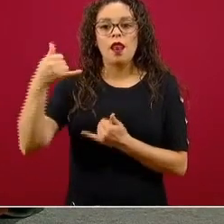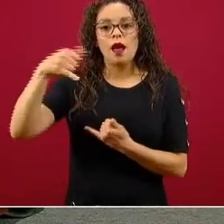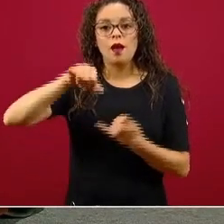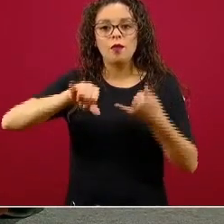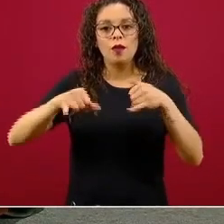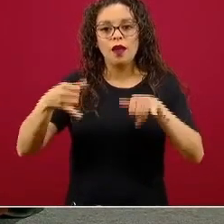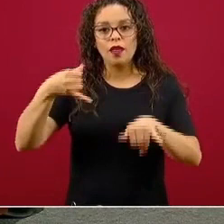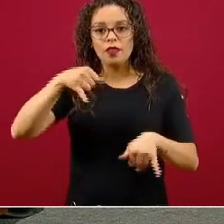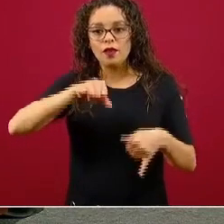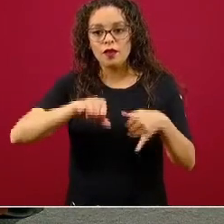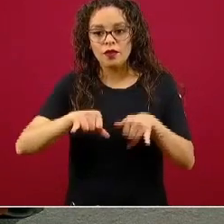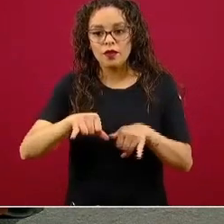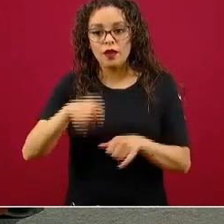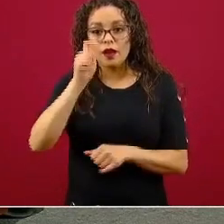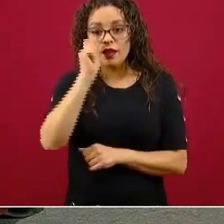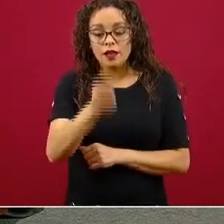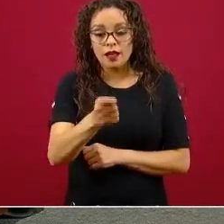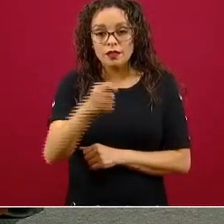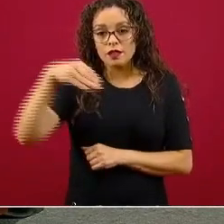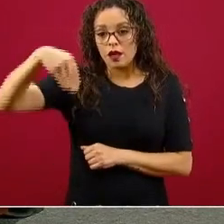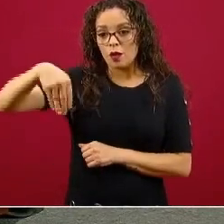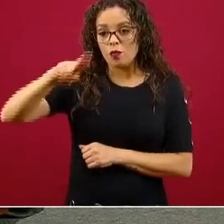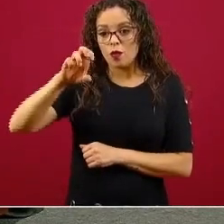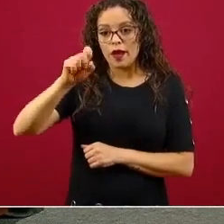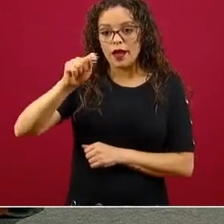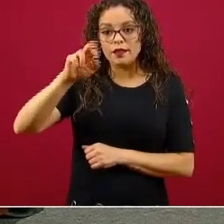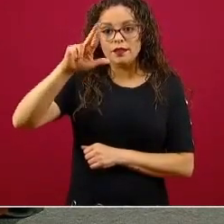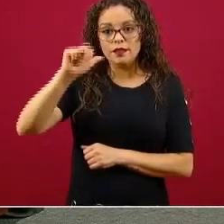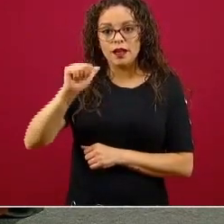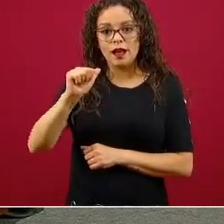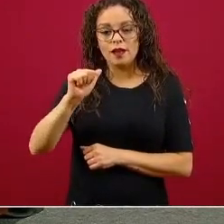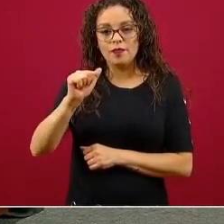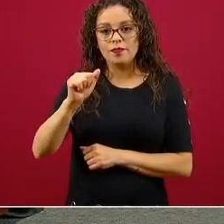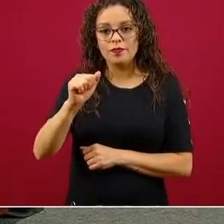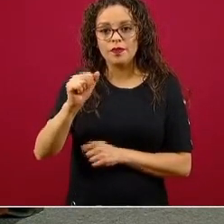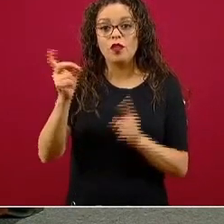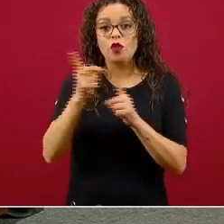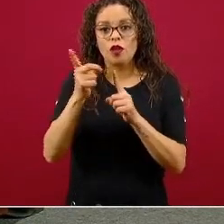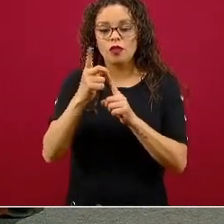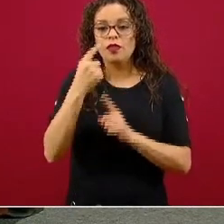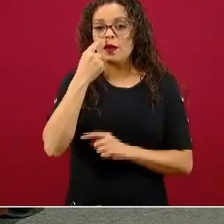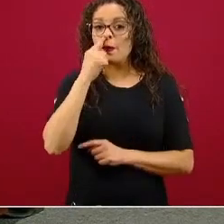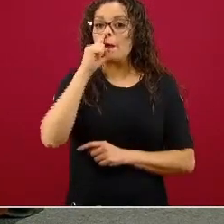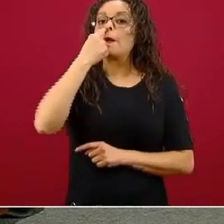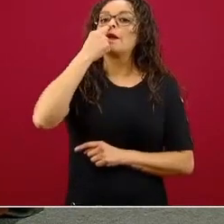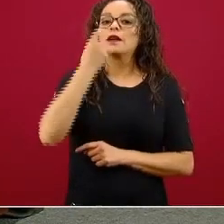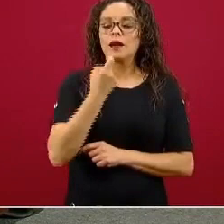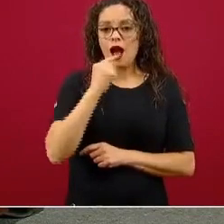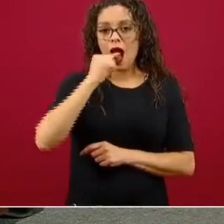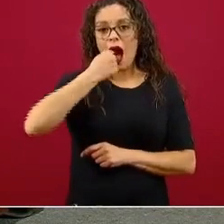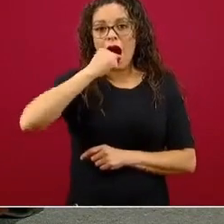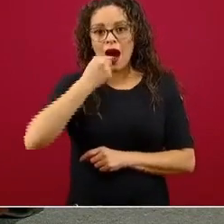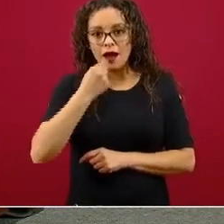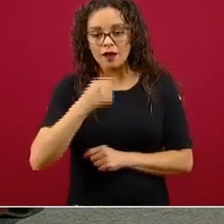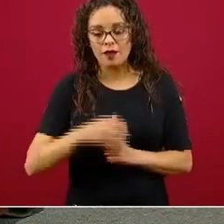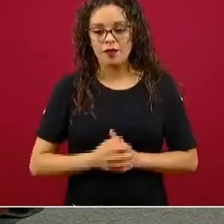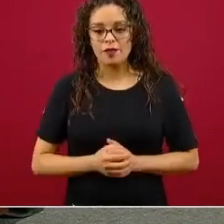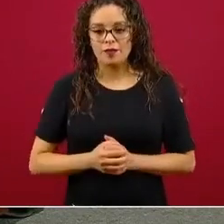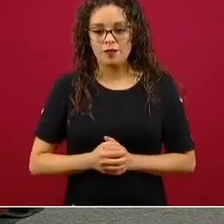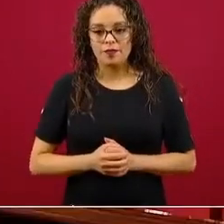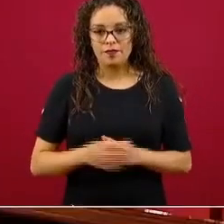procesa una muestra de los líquidos que están en la garganta y la nariz. Se introduce un